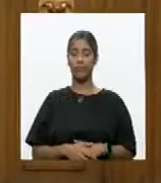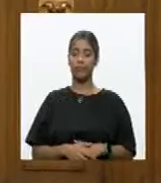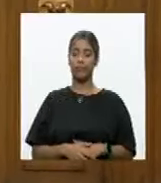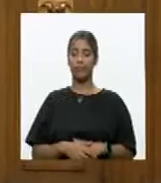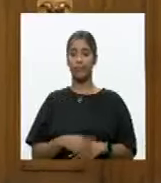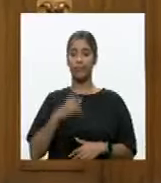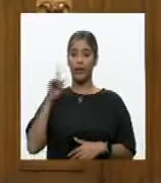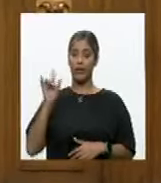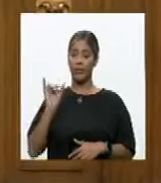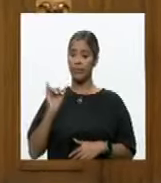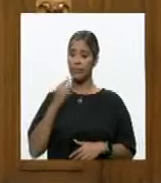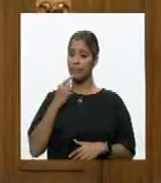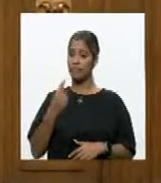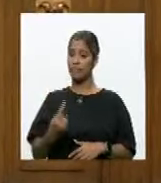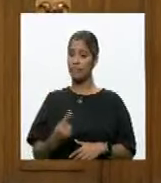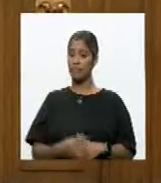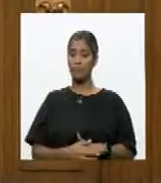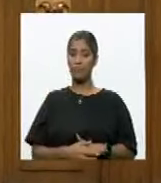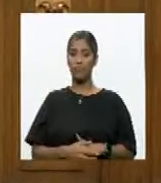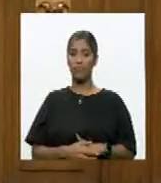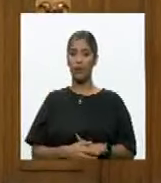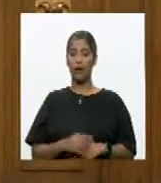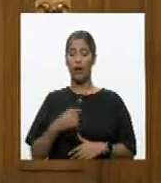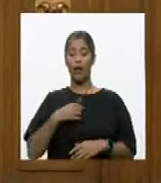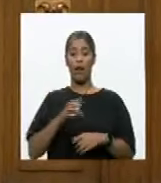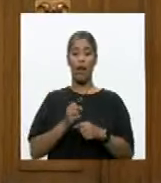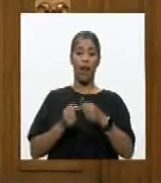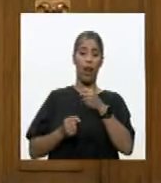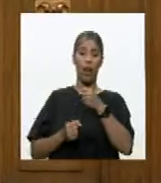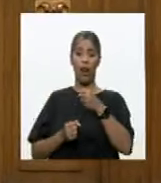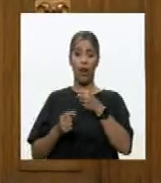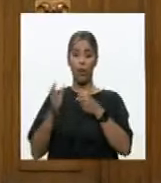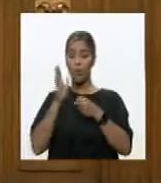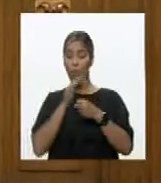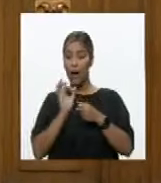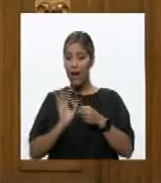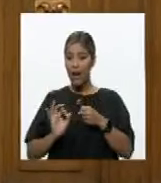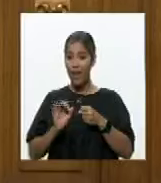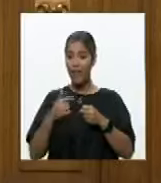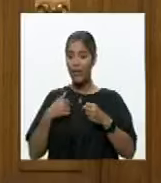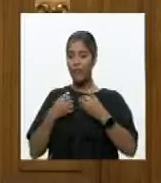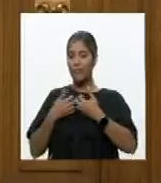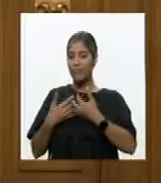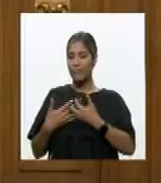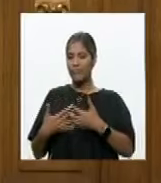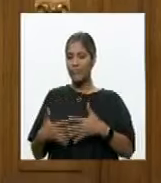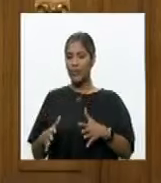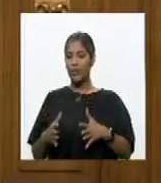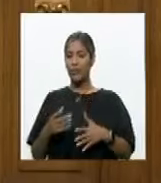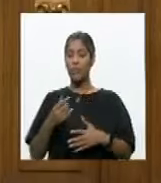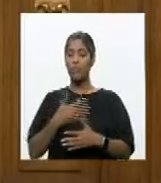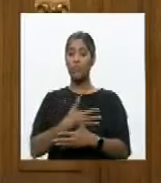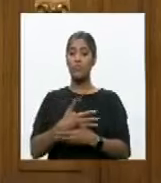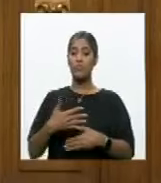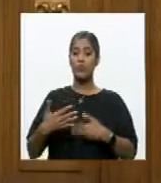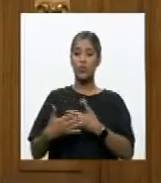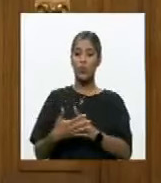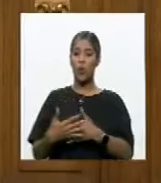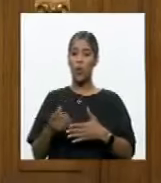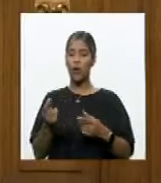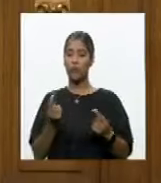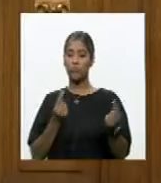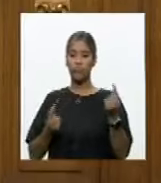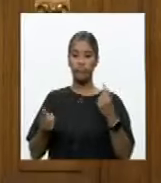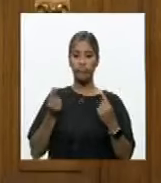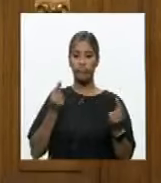Alí decía: no cantar es perdernos, dijo un poeta hace millones de balas. Decía